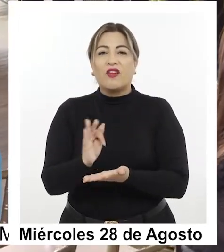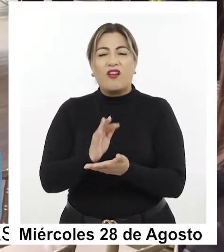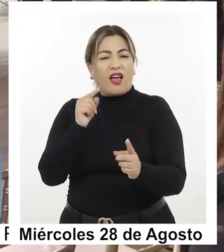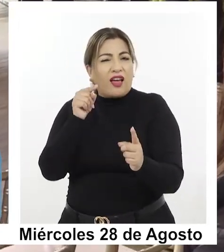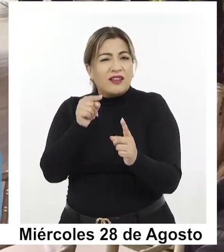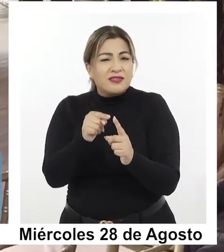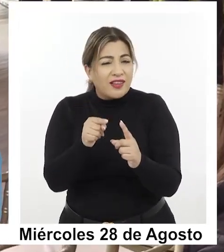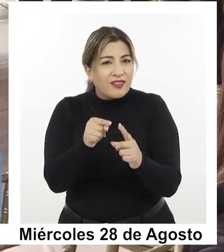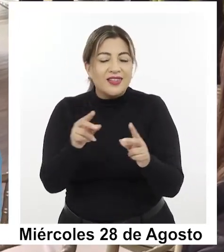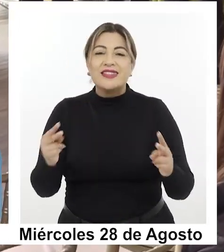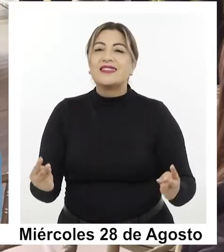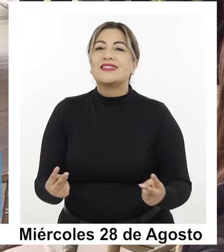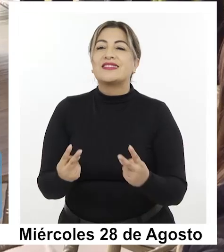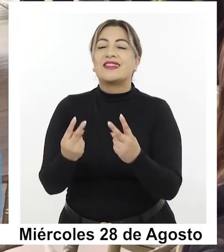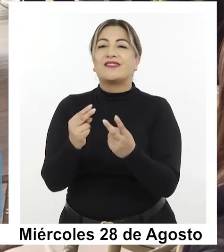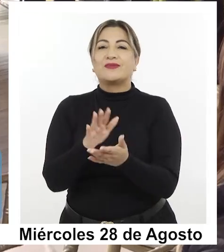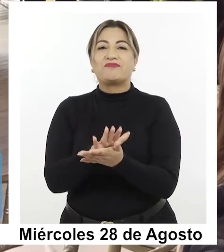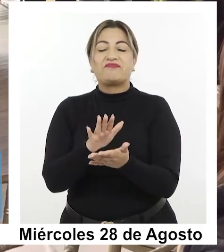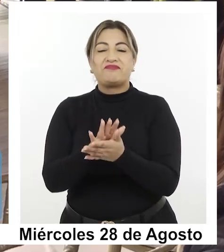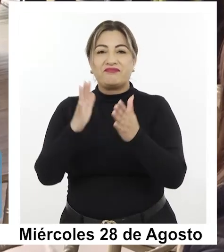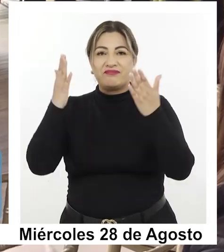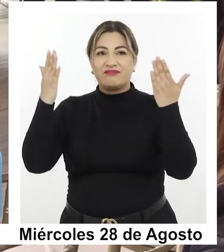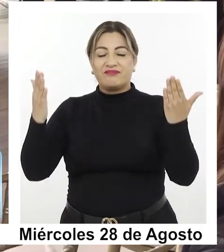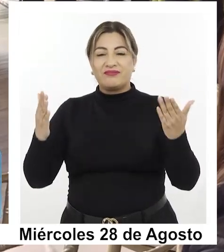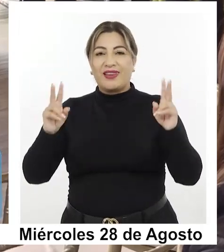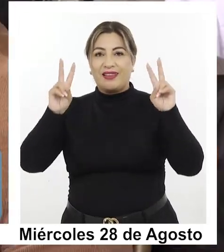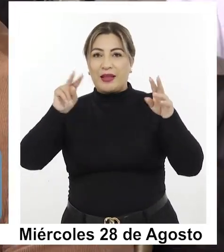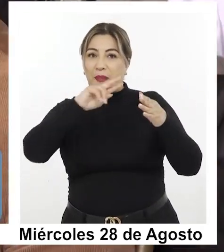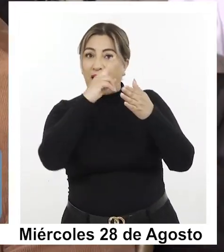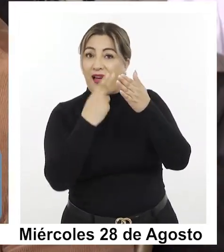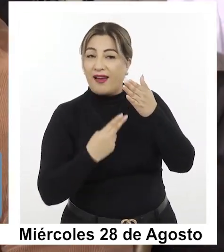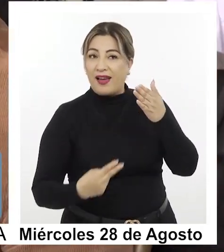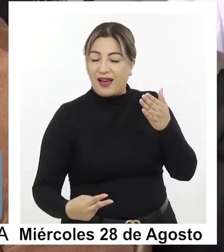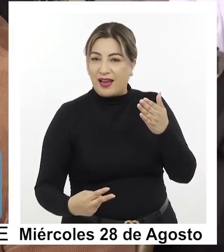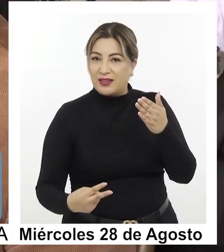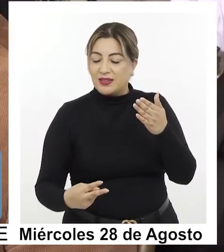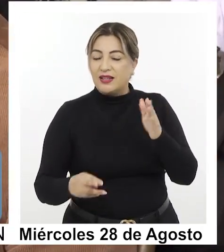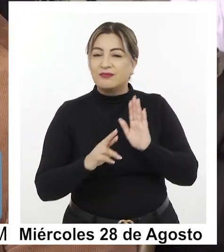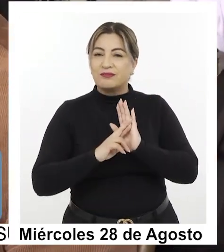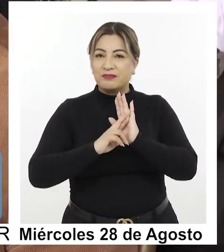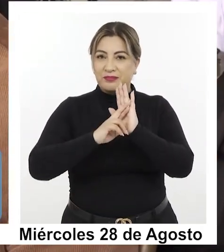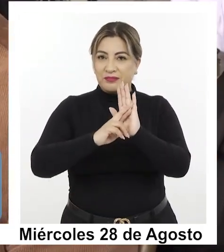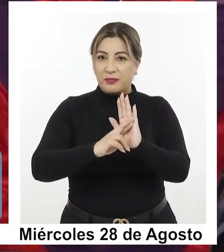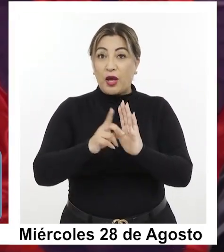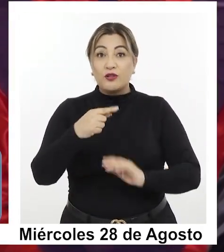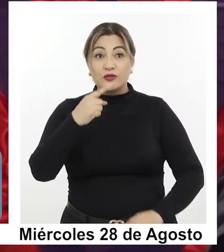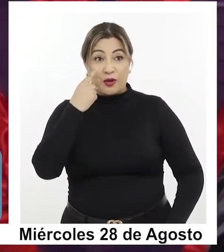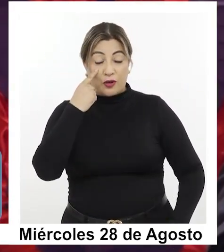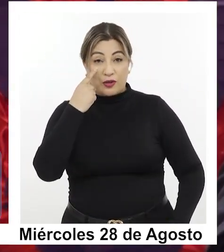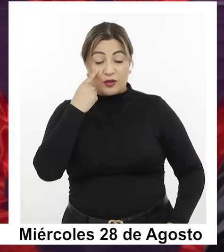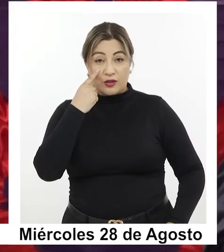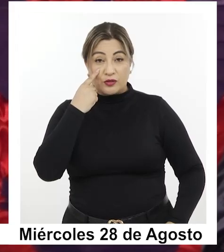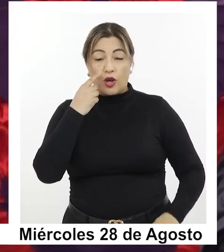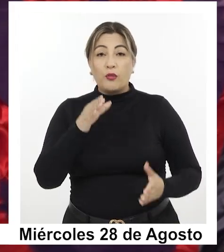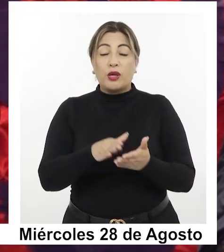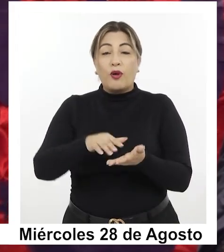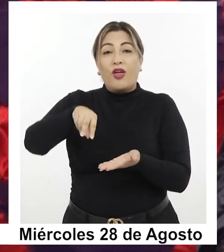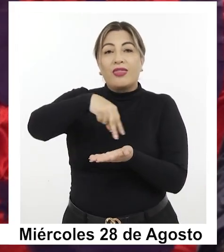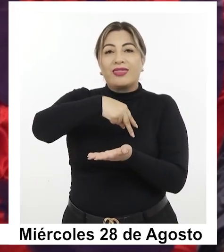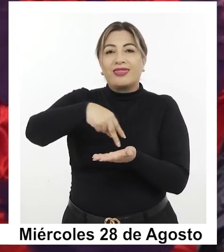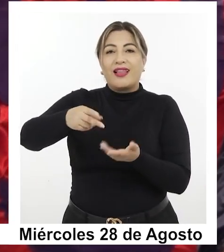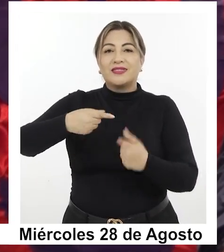objetivo, rescatar y celebrar las manifestaciones artísticas que nos representan e identifican, como son las